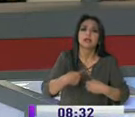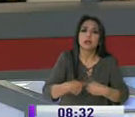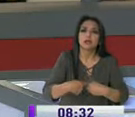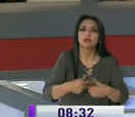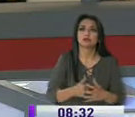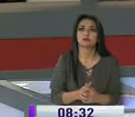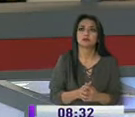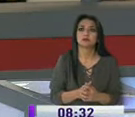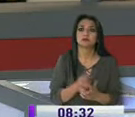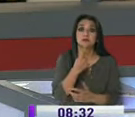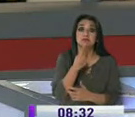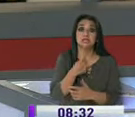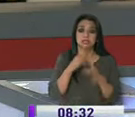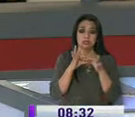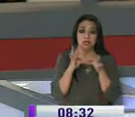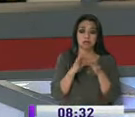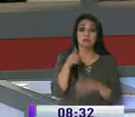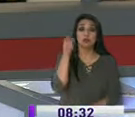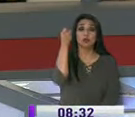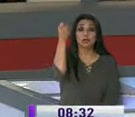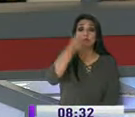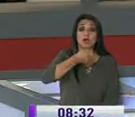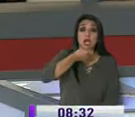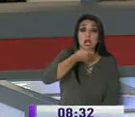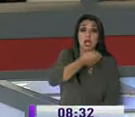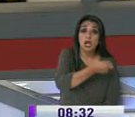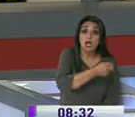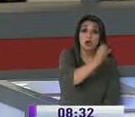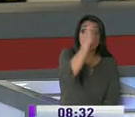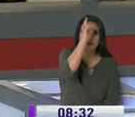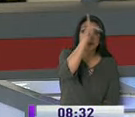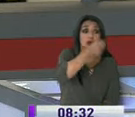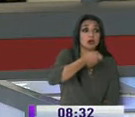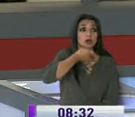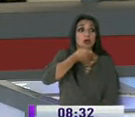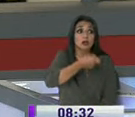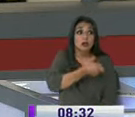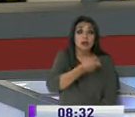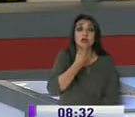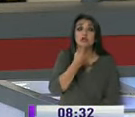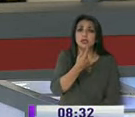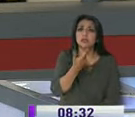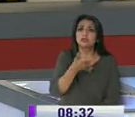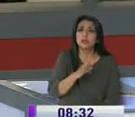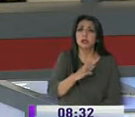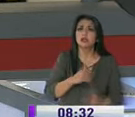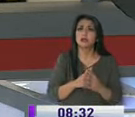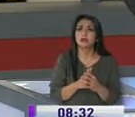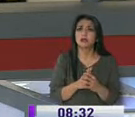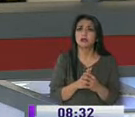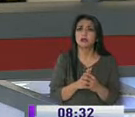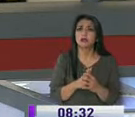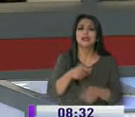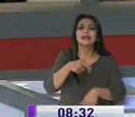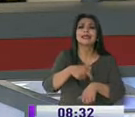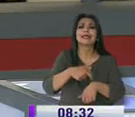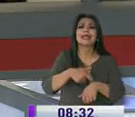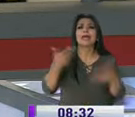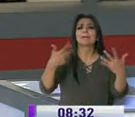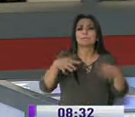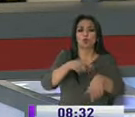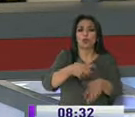también algunos problemas de hidrantes que hay que revisarlas para evitar las respectivas fugas de agua. Siempre dolientes